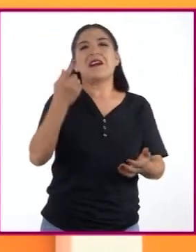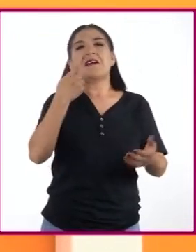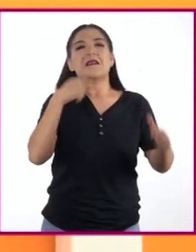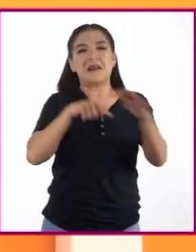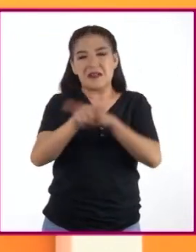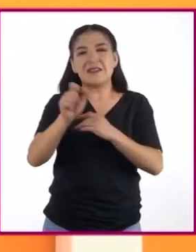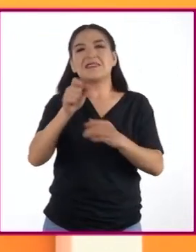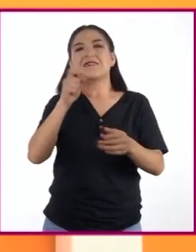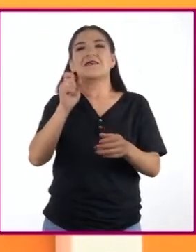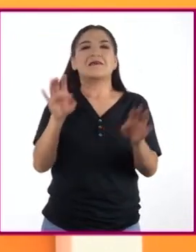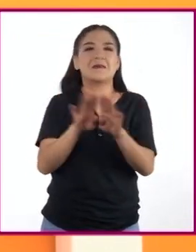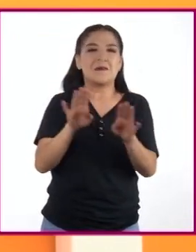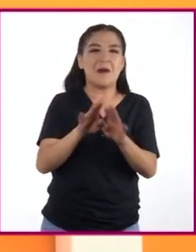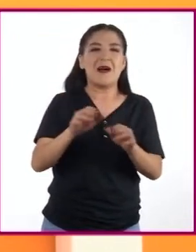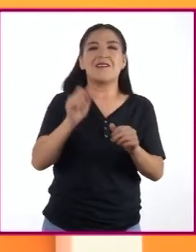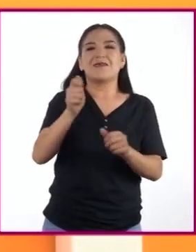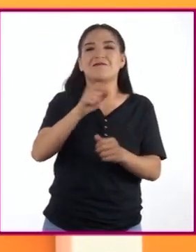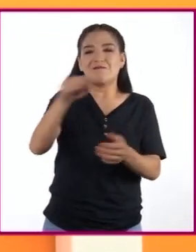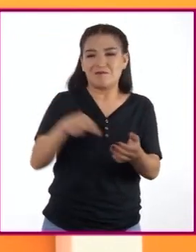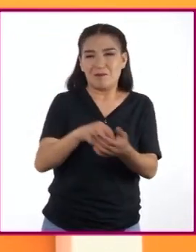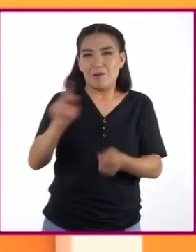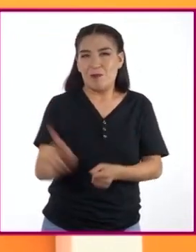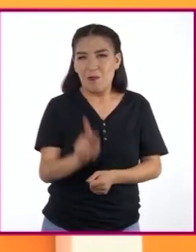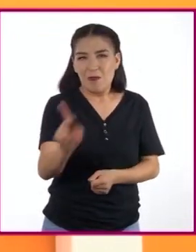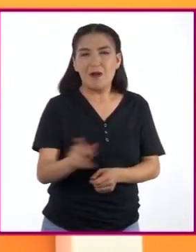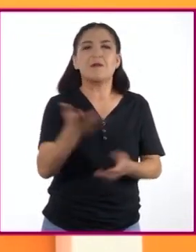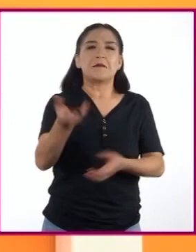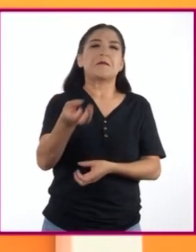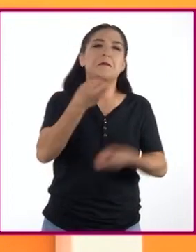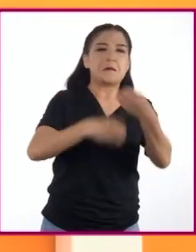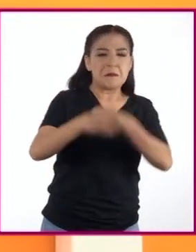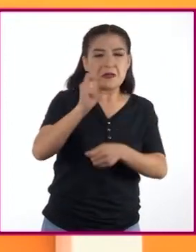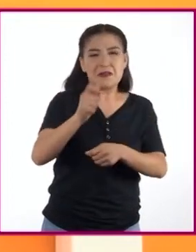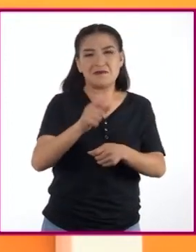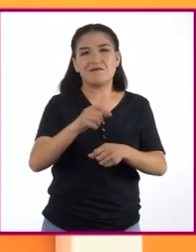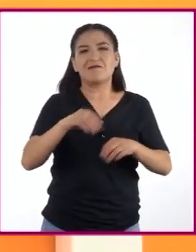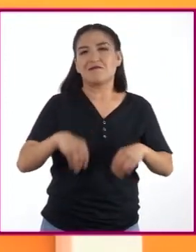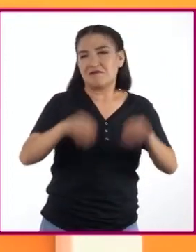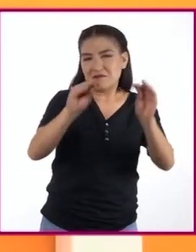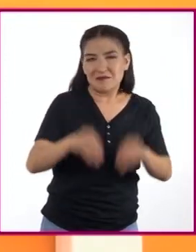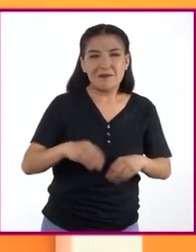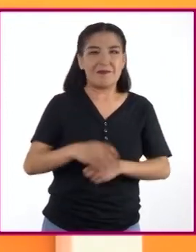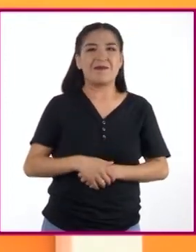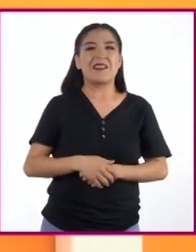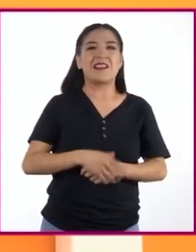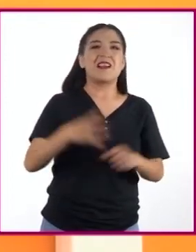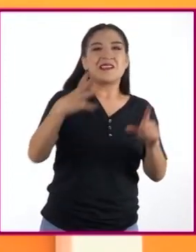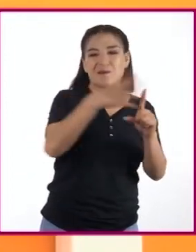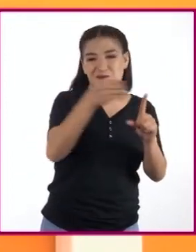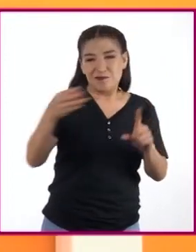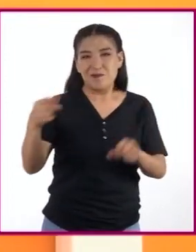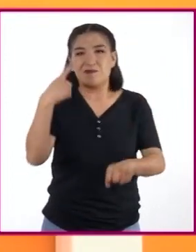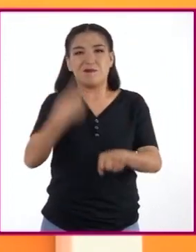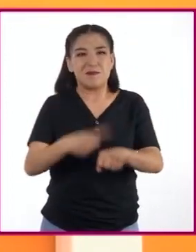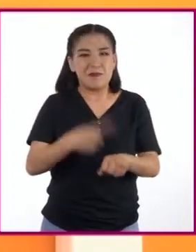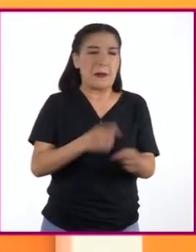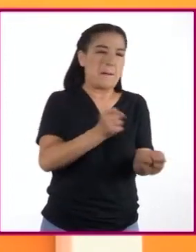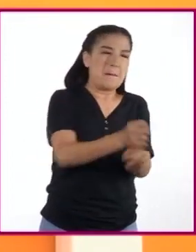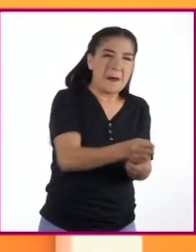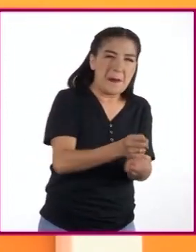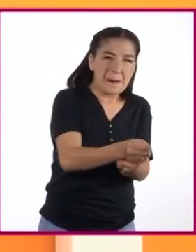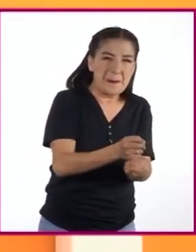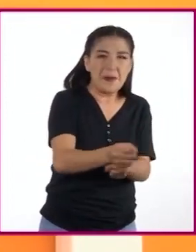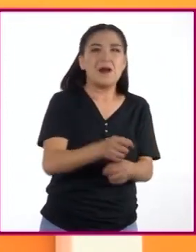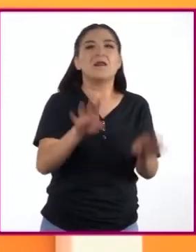agrícolas y ganaderas y oficios artesanales. Las epidemias, los malos tratos, así como la